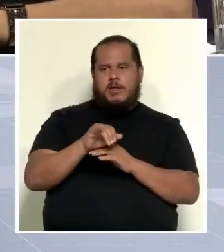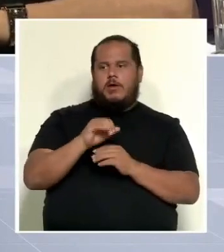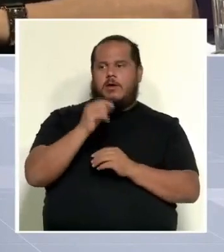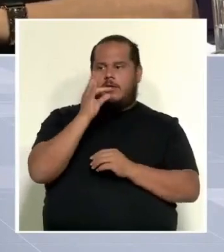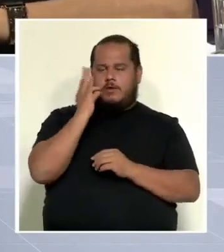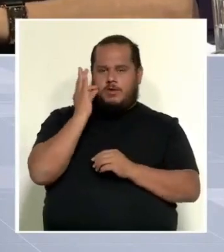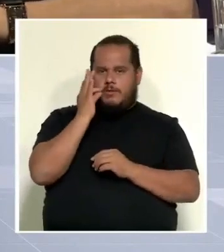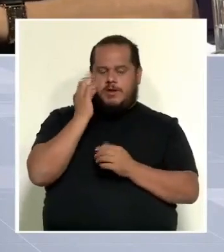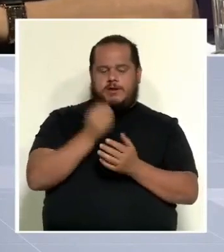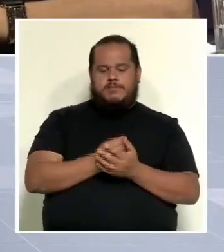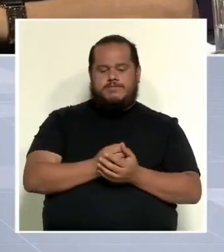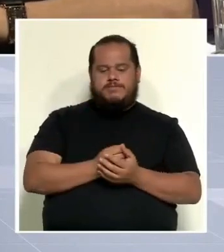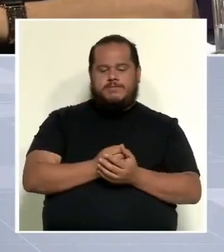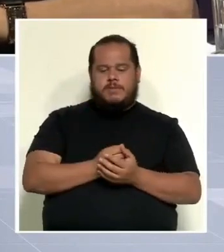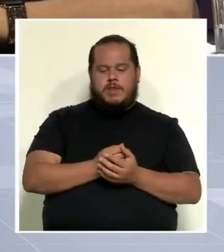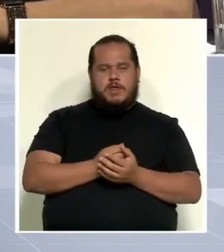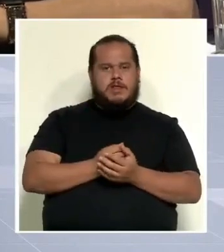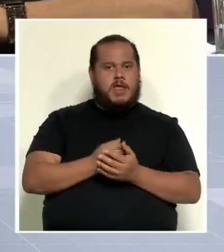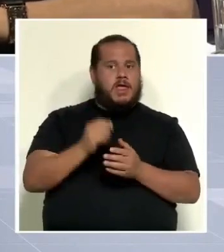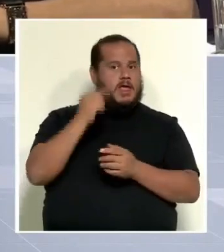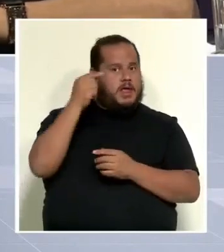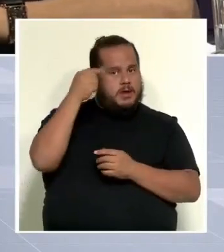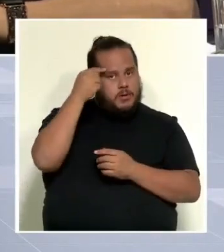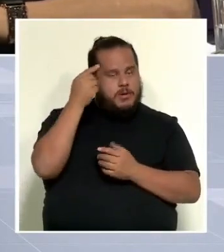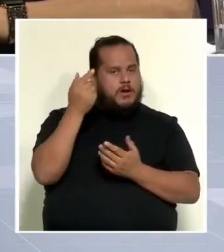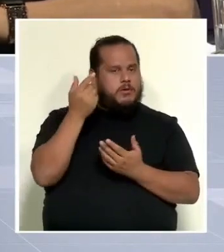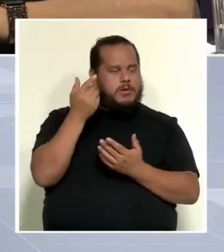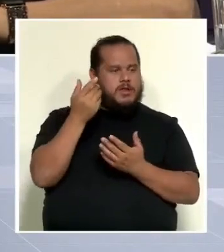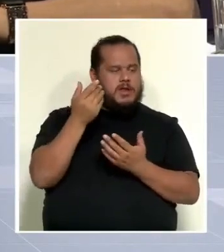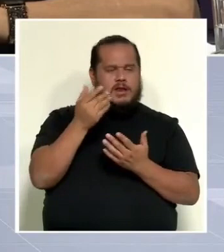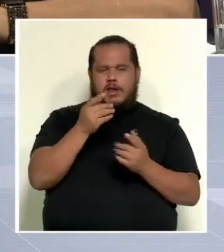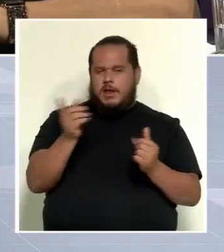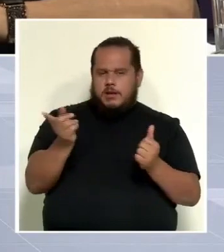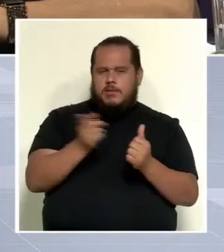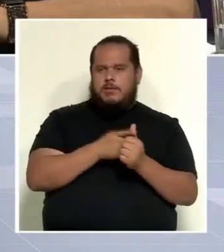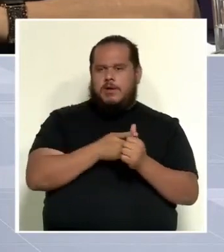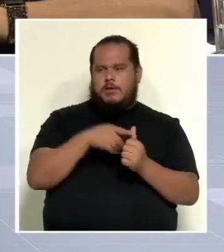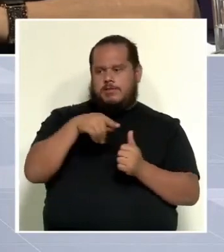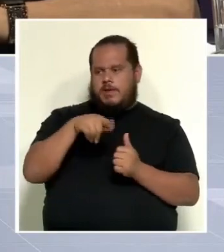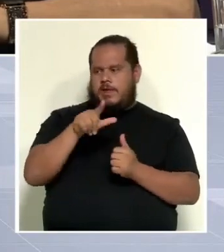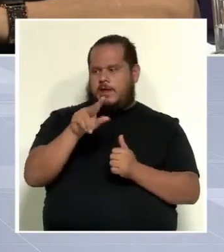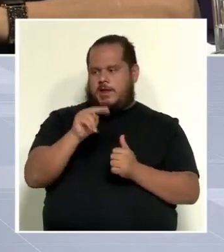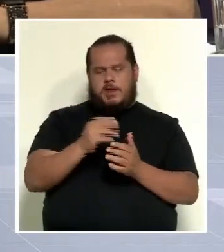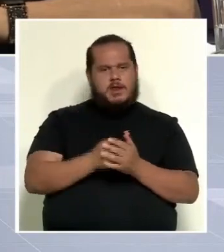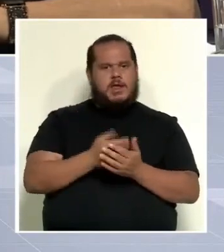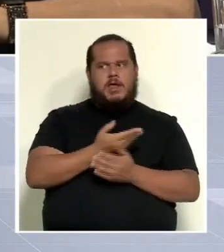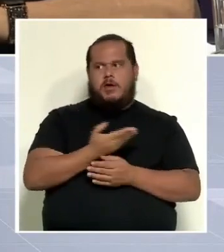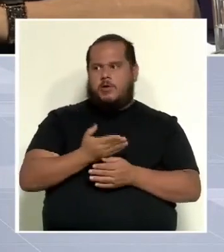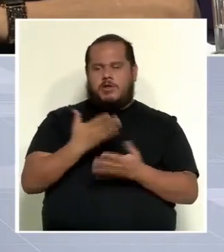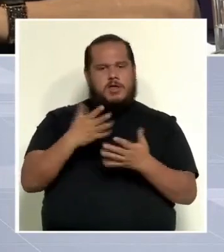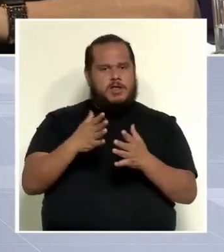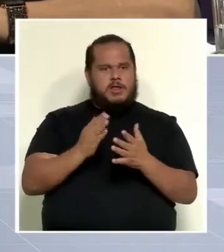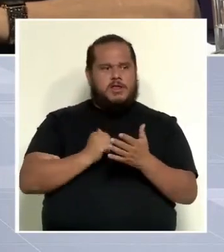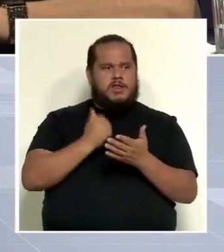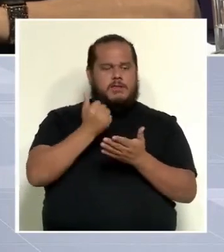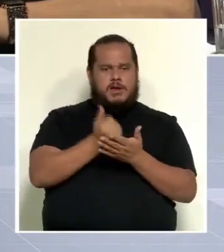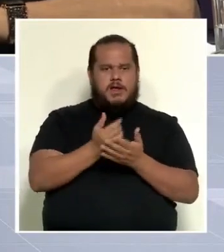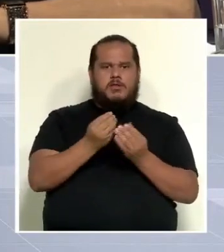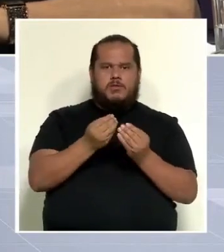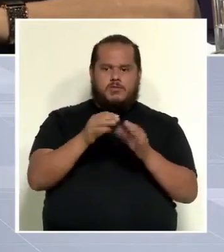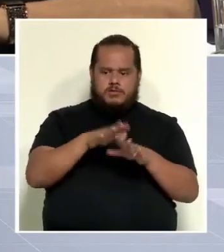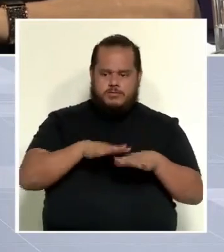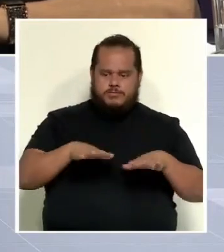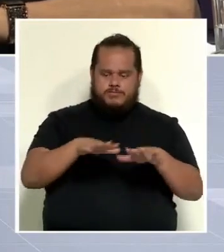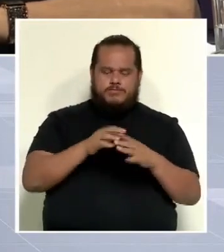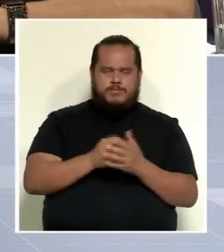que el gobierno será esencialmente de liberacionistas, cosa que ya está marcando mucho la cancha.